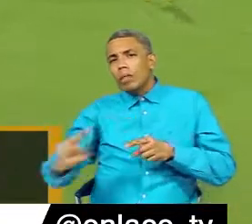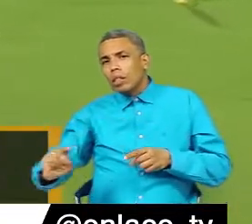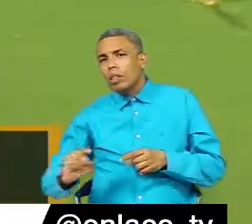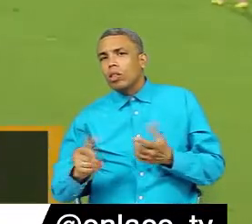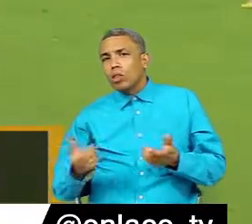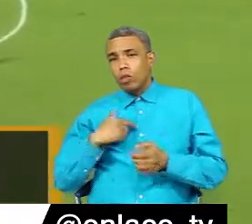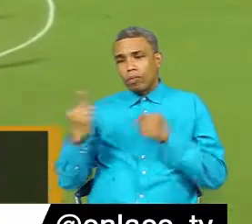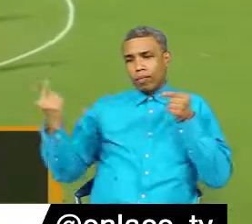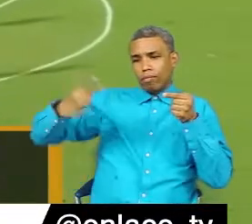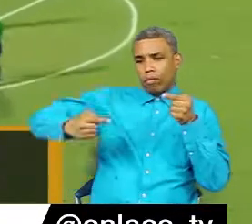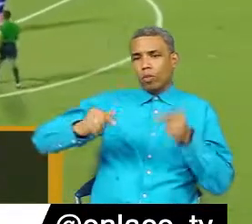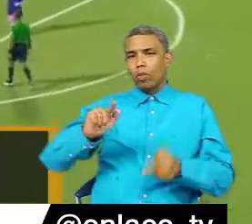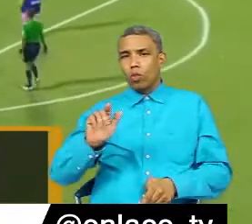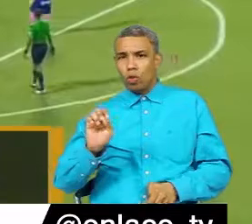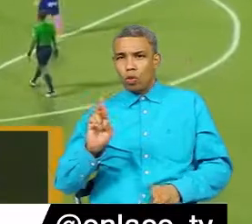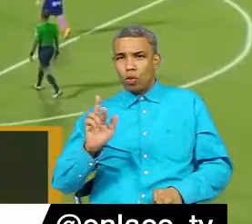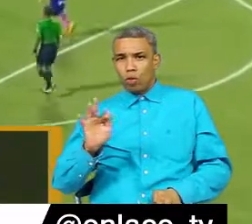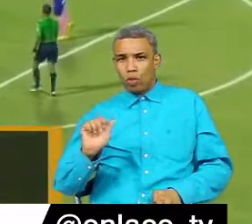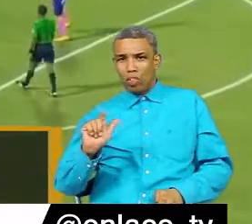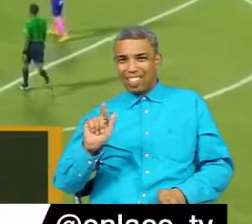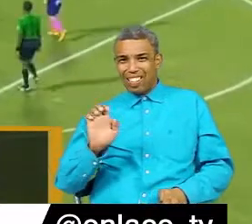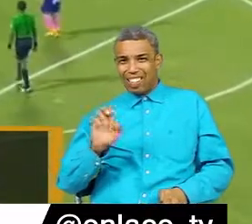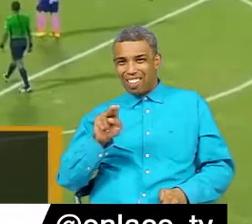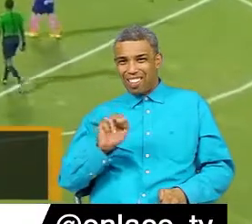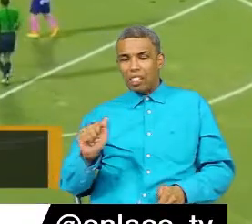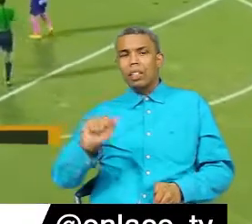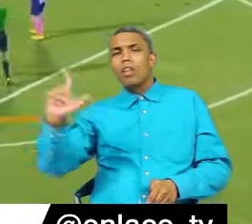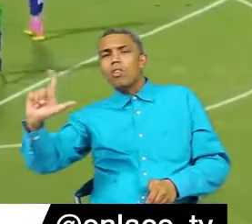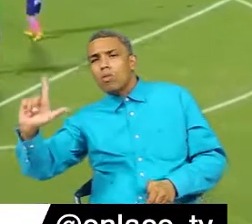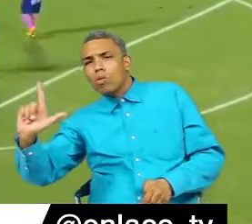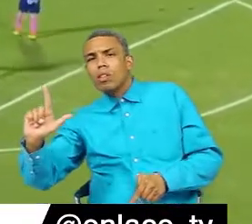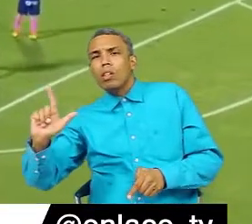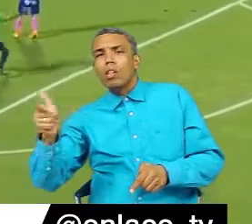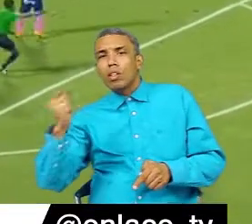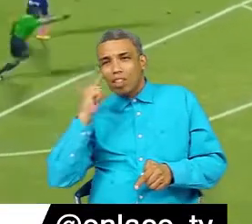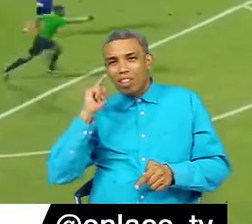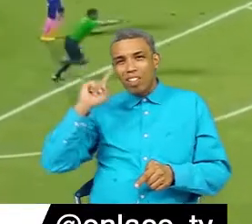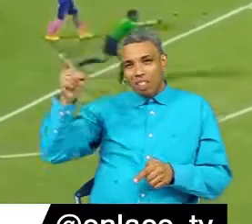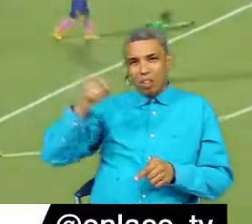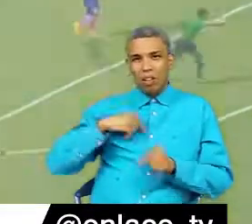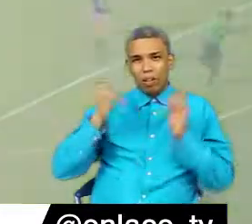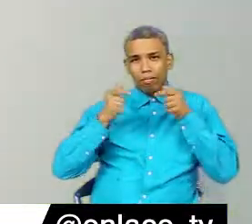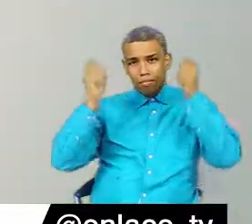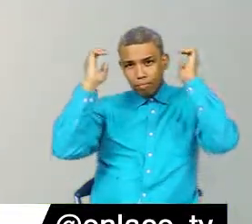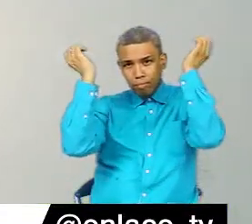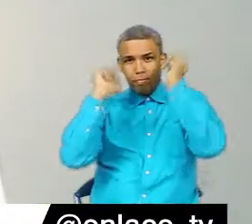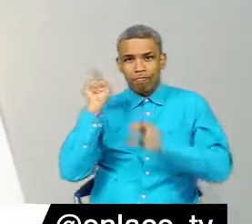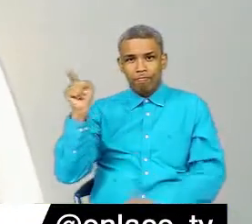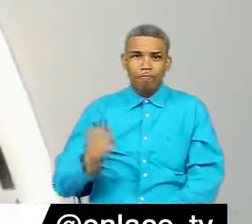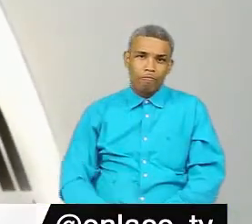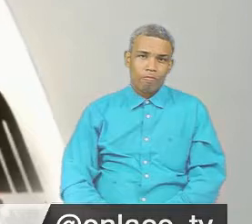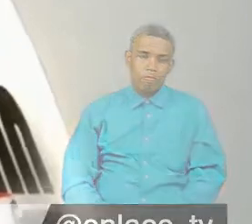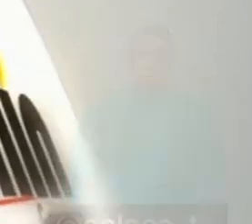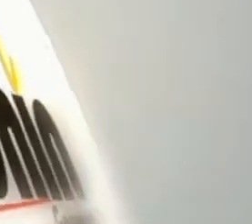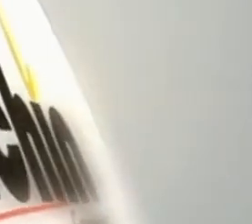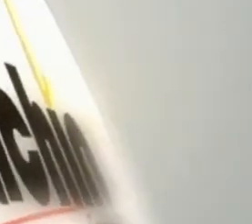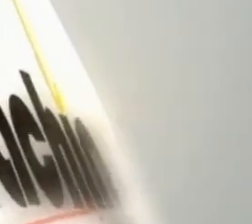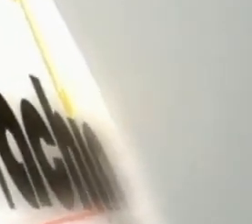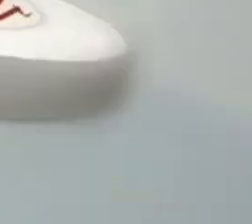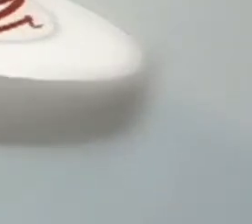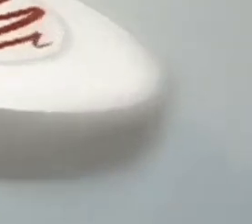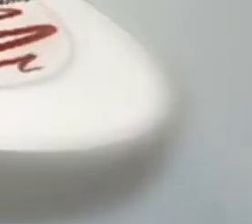Fortaleza, partido que será jugado el lunes 17 de octubre en el Metropolitano de Techo. Hasta aquí los deportes, con